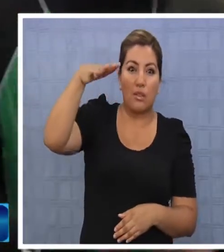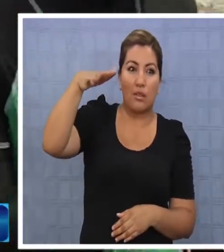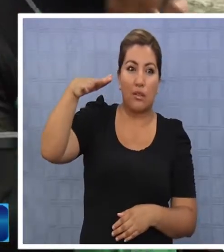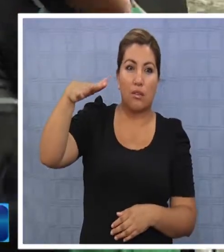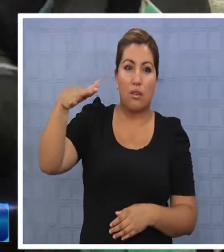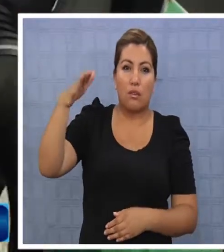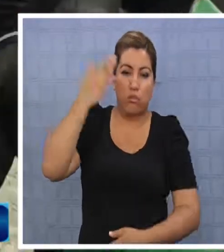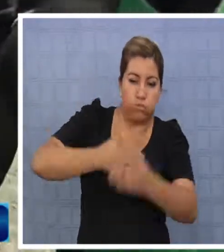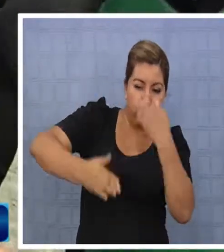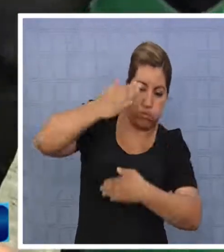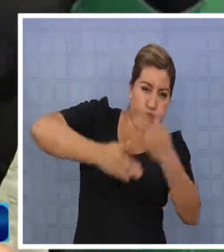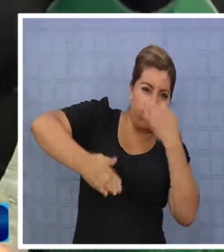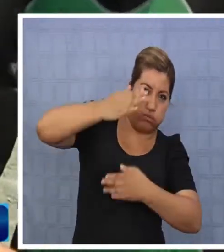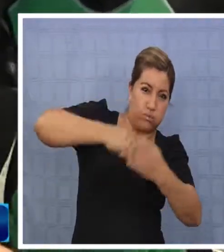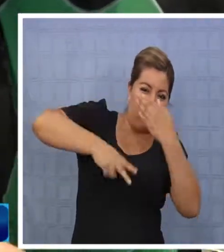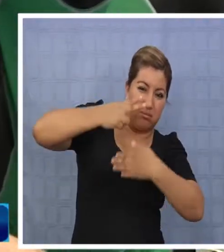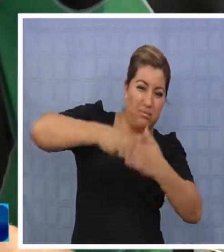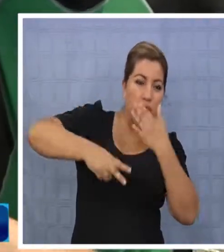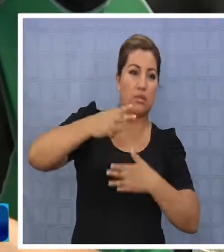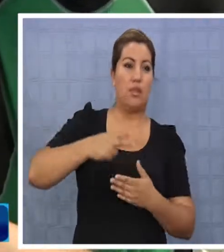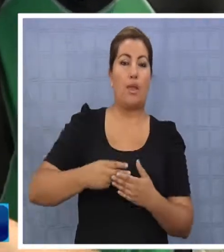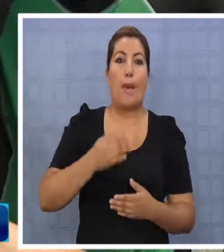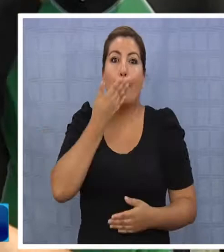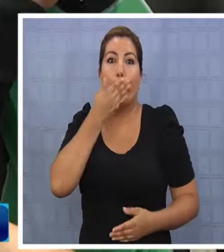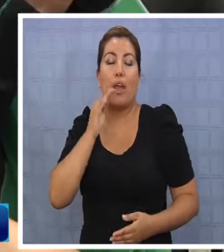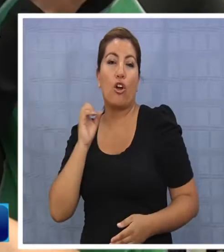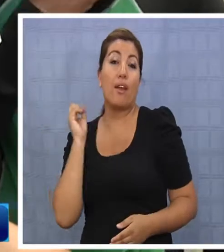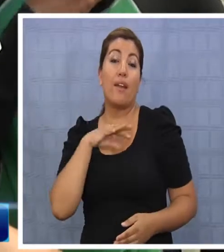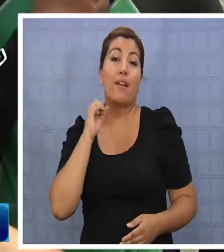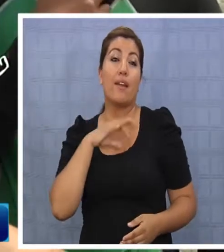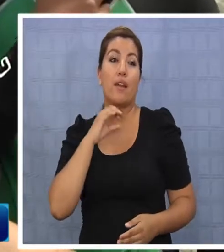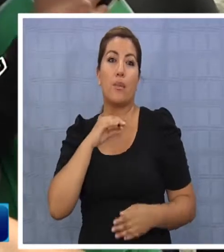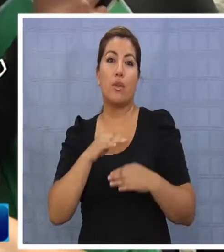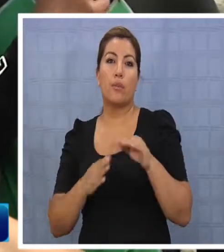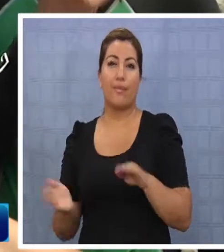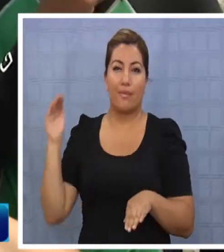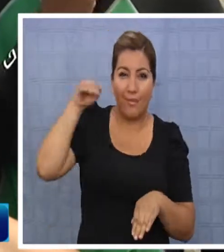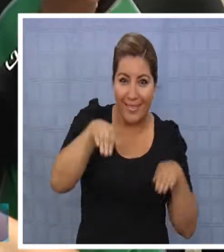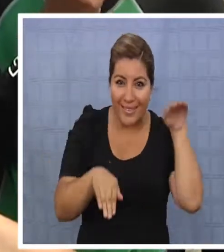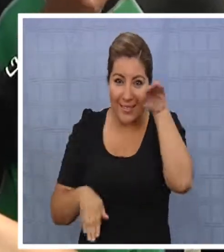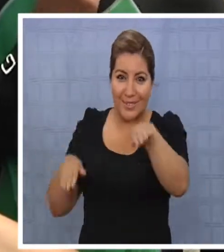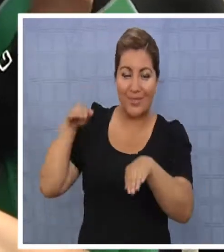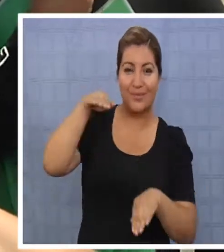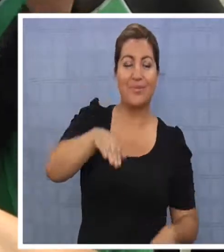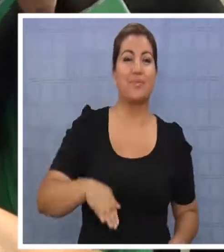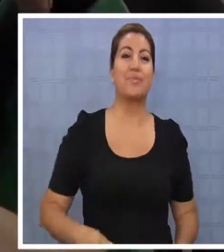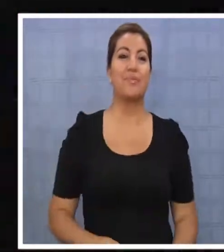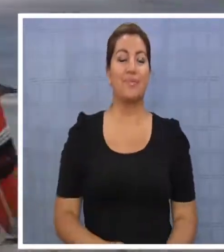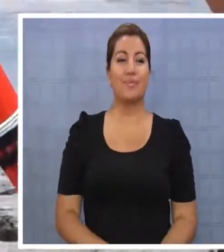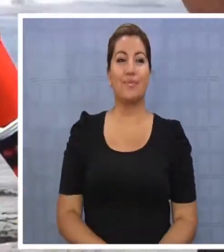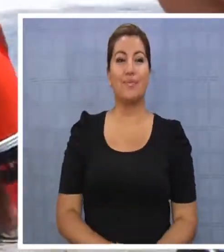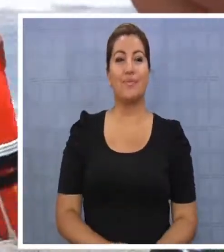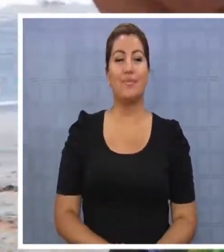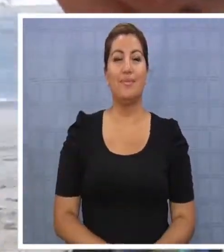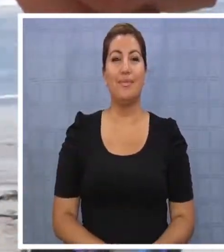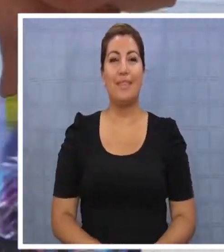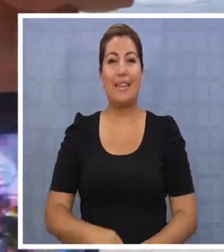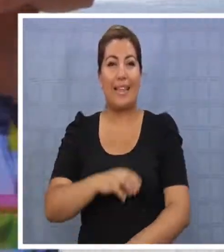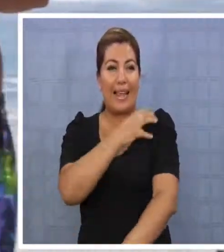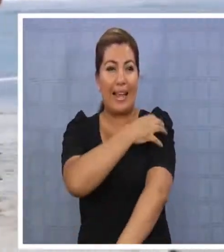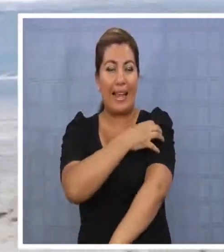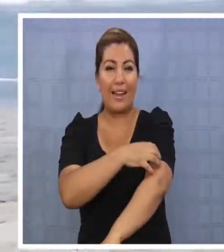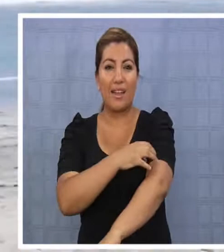ola se puede revolcar fuerte y es mejor entrar rápido para capiar la ola. Las